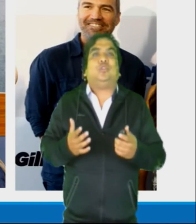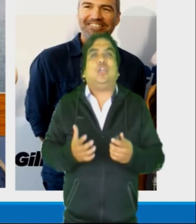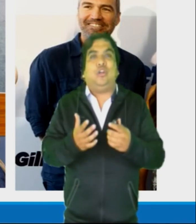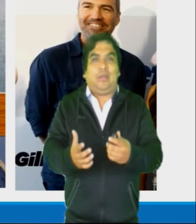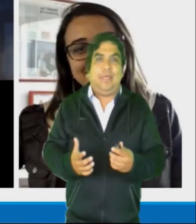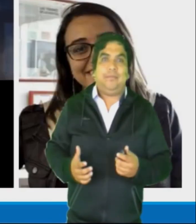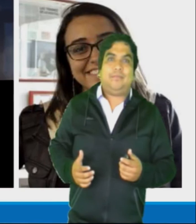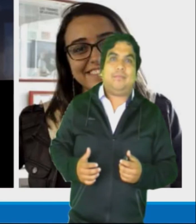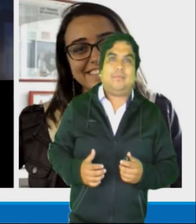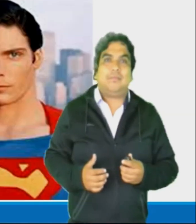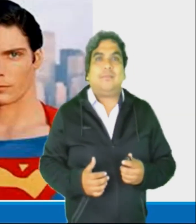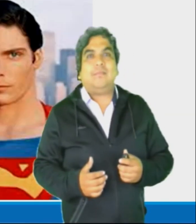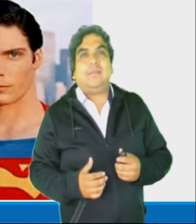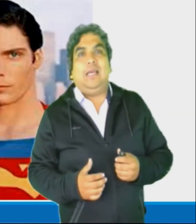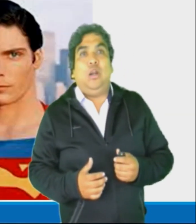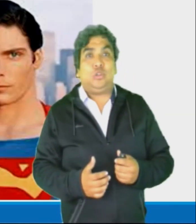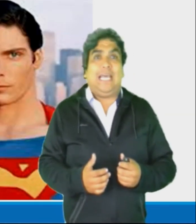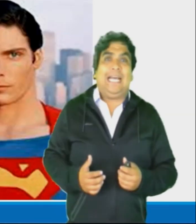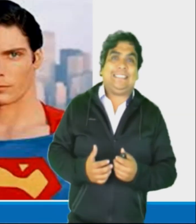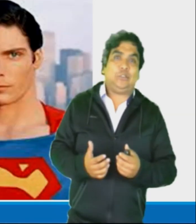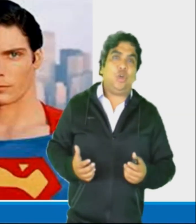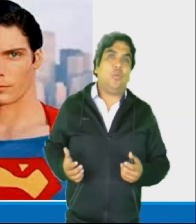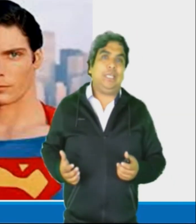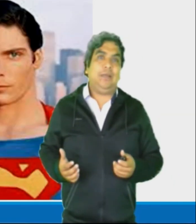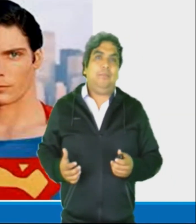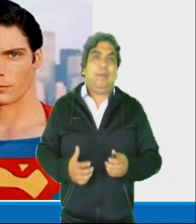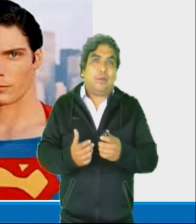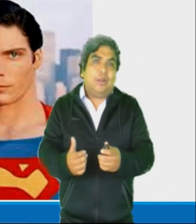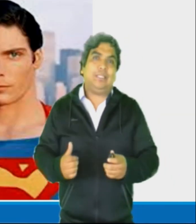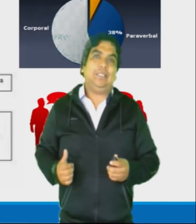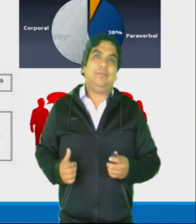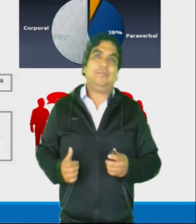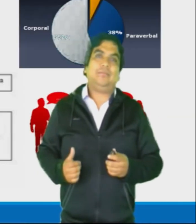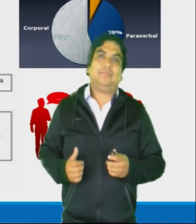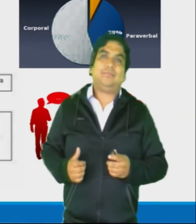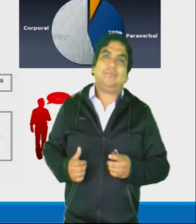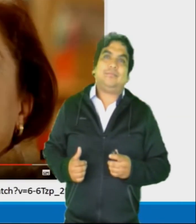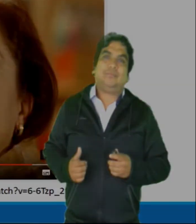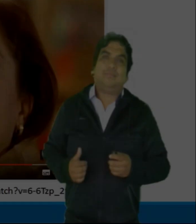función de lo que dice. ¿Los accesorios comunican? Pero claro que sí.